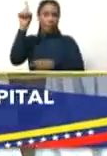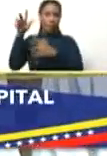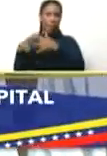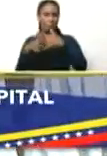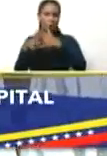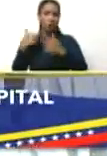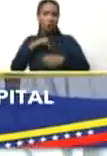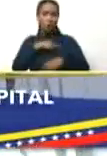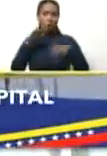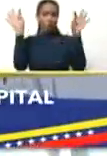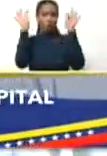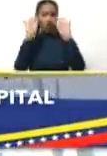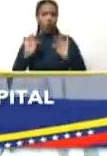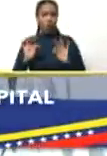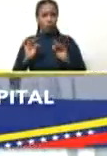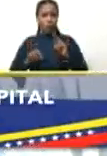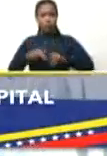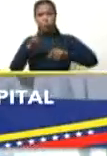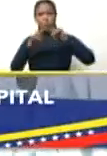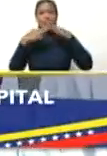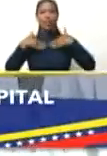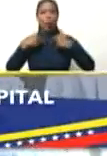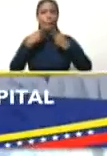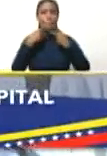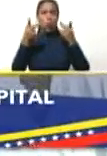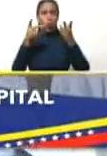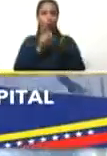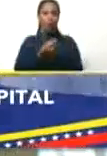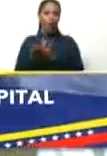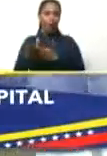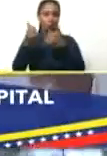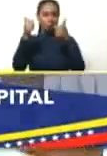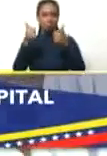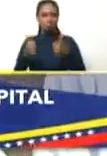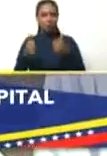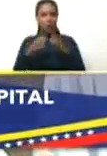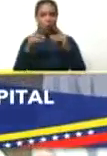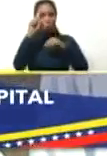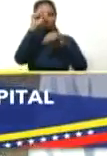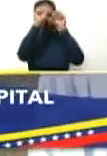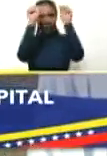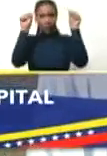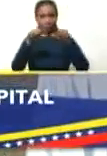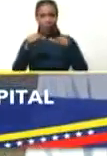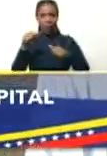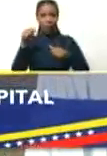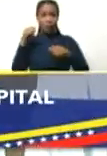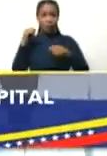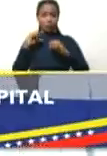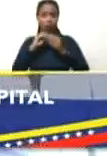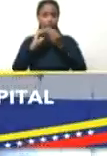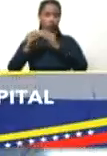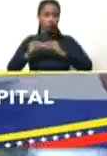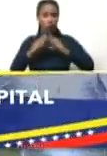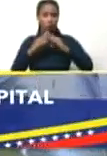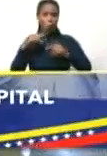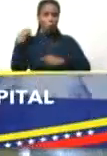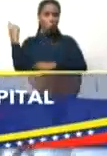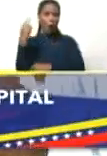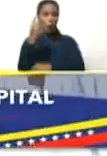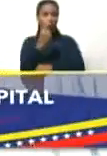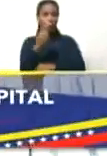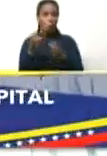estamos construyendo de una salud pública, gratuita, de calidad, en todo un sistema que va desde la reparación de todos los ambulatorios que